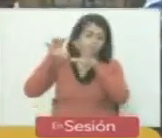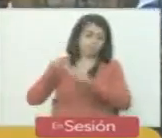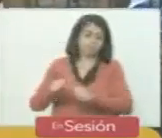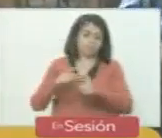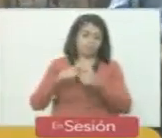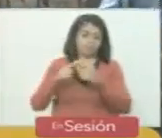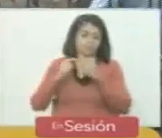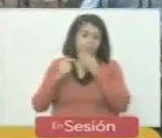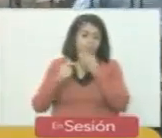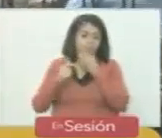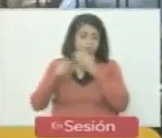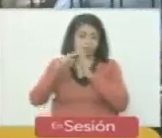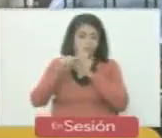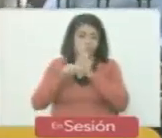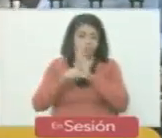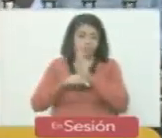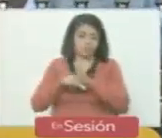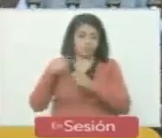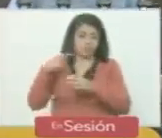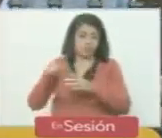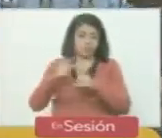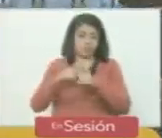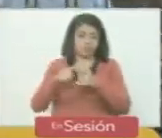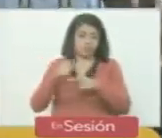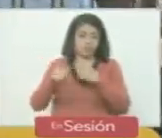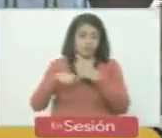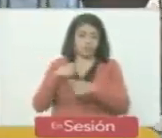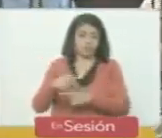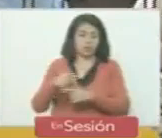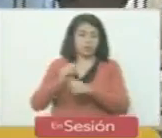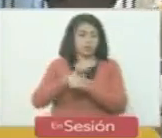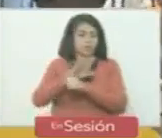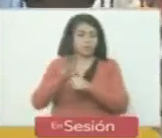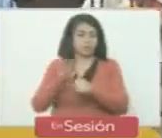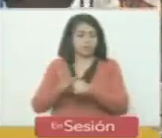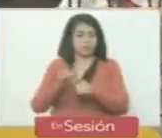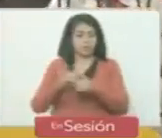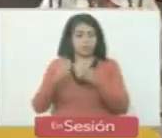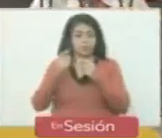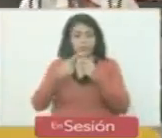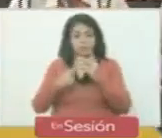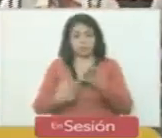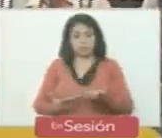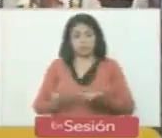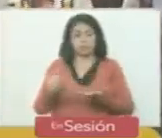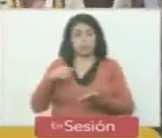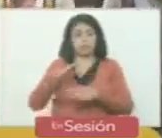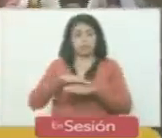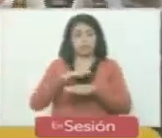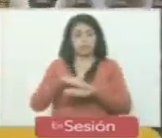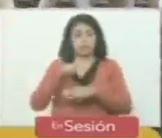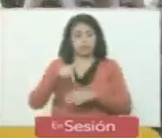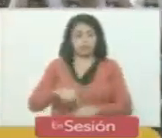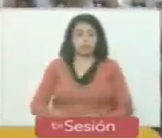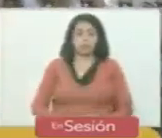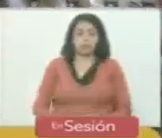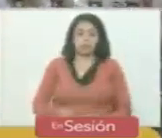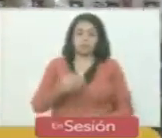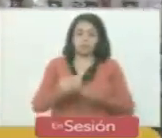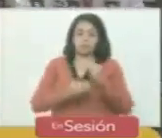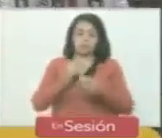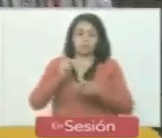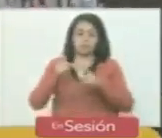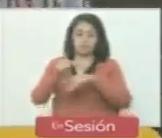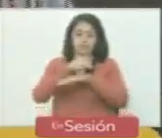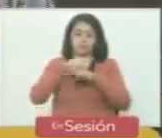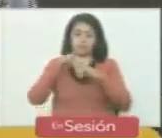esas medidas coercitivas que nos tienen y luego una pandemia y muchas más cosas que están pasando. ¿Cómo unos